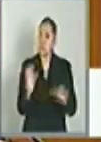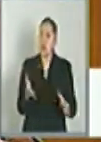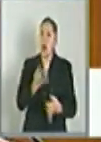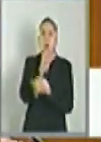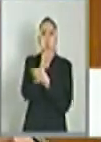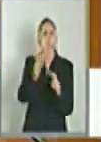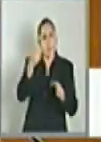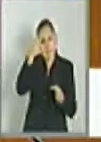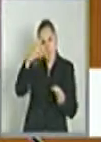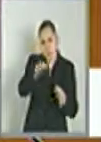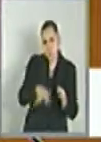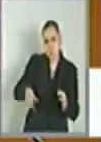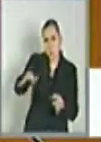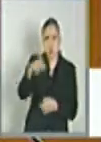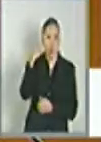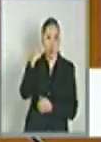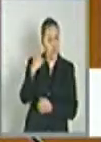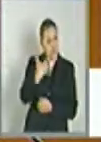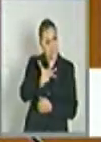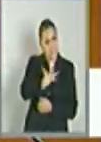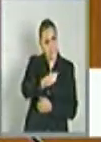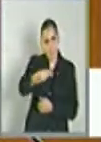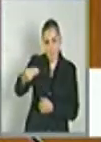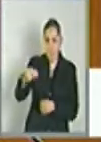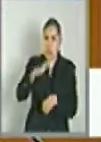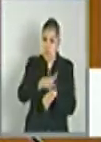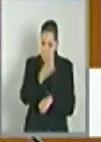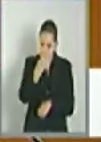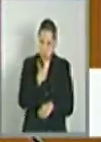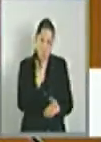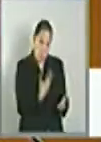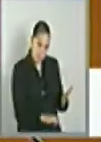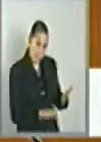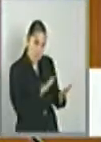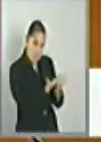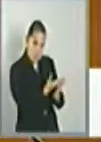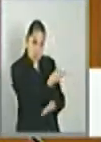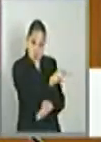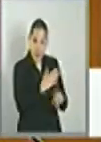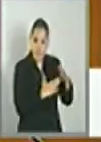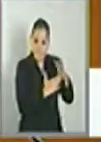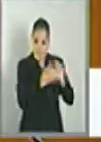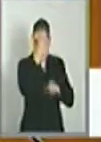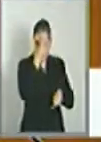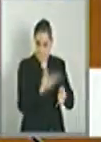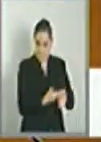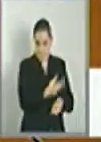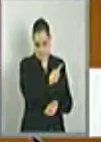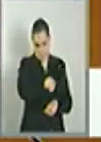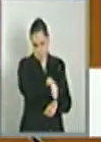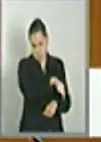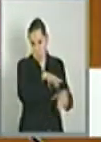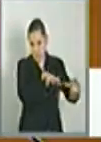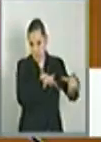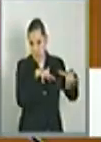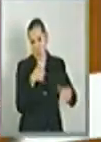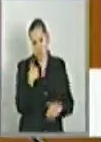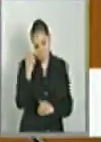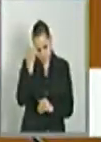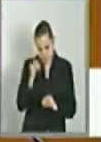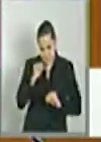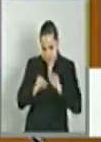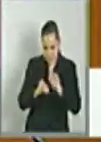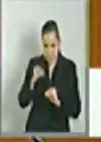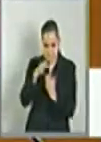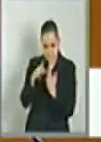Yucatán. Por ello, quiero proponer a esta mesa y a este pleno una propuesta de redacción a este punto de acuerdo en el cual